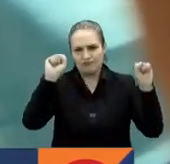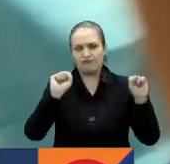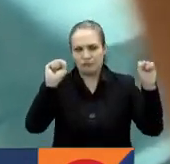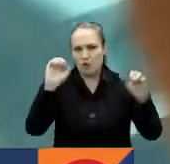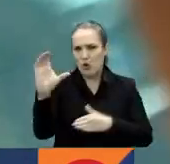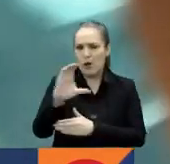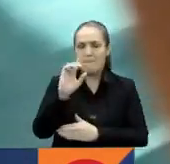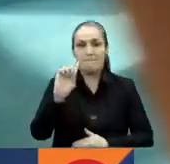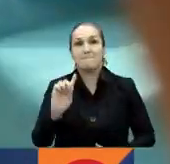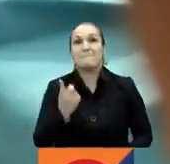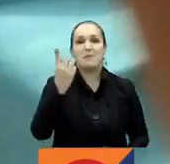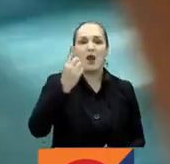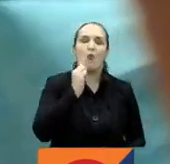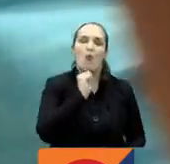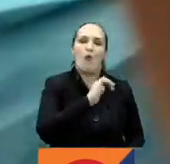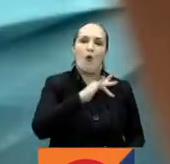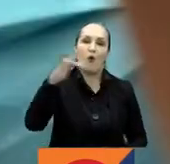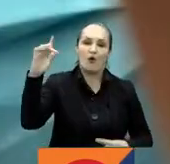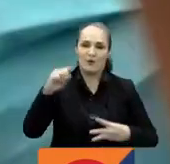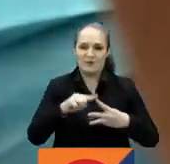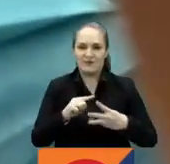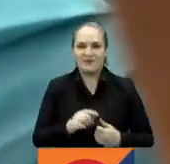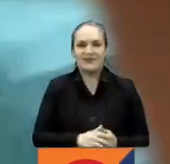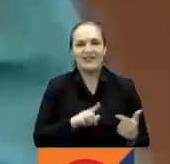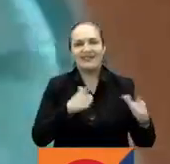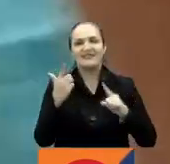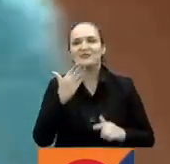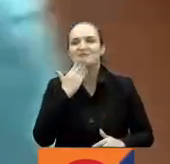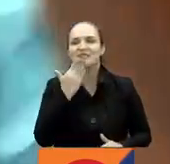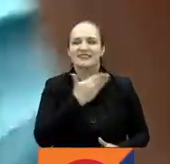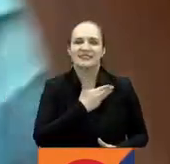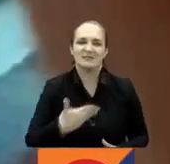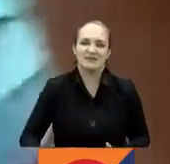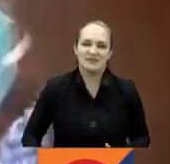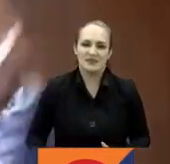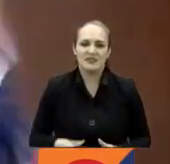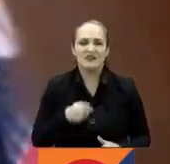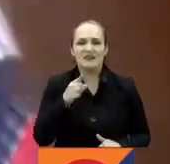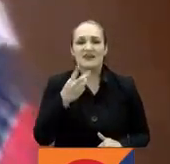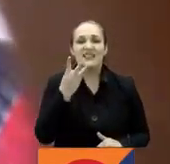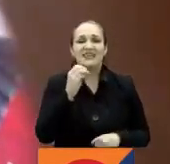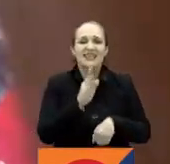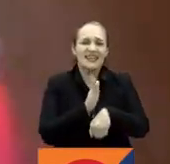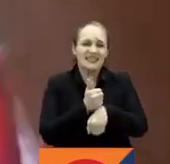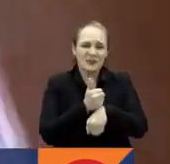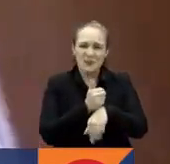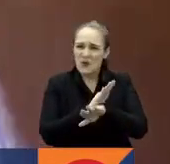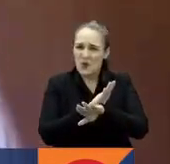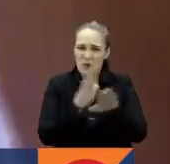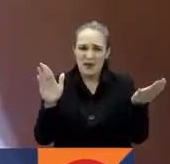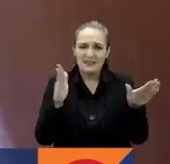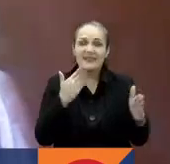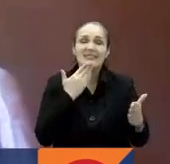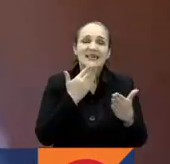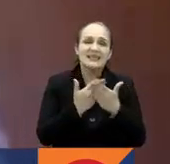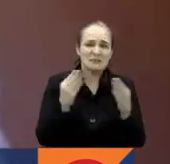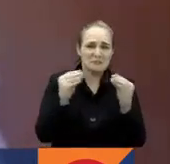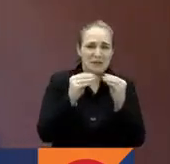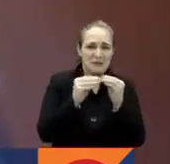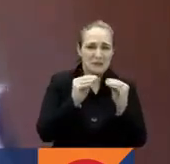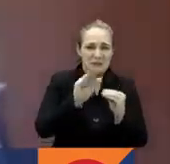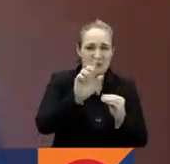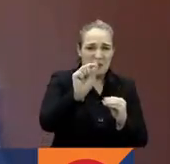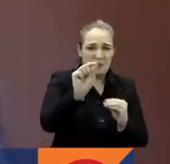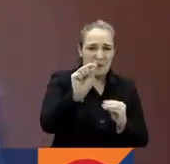la primera medalla de oro en estos Juegos. Listo, gracias, presidenta. Solamente 30 segundos nada más, por favor, compañeros en Colombia, porque ya